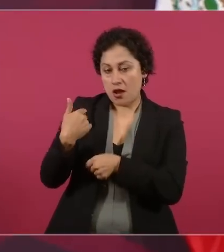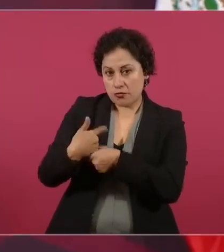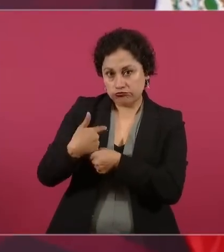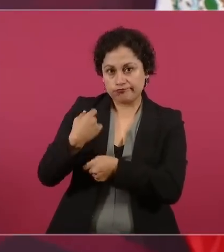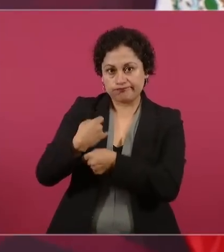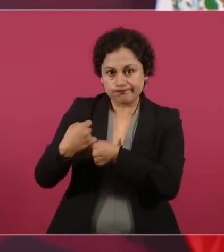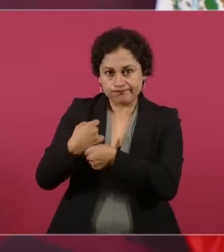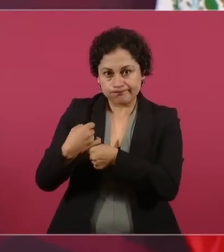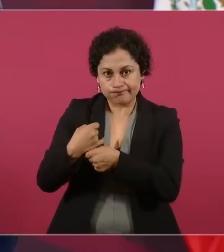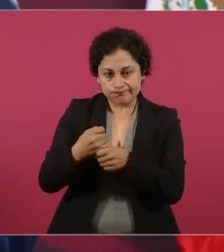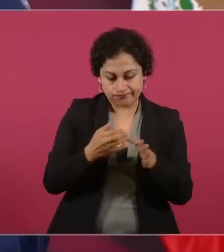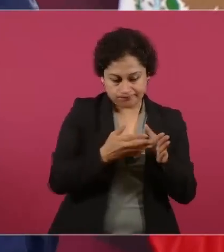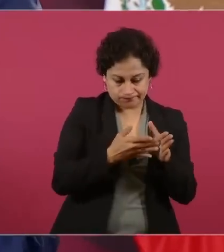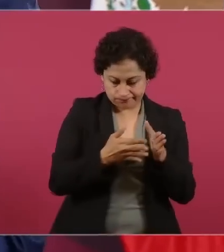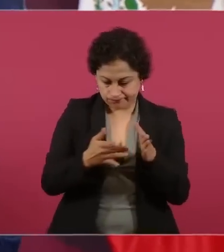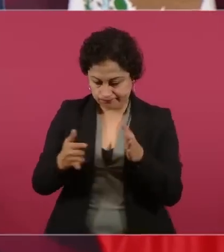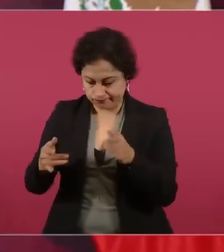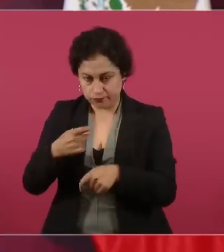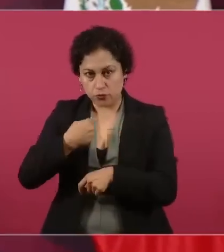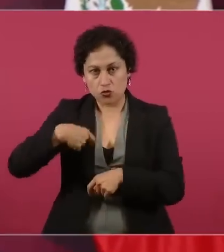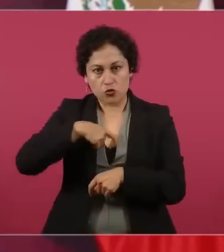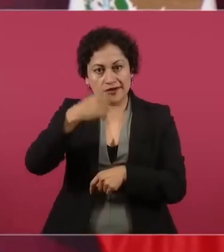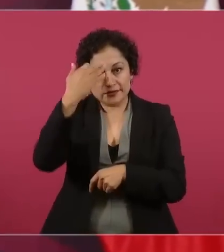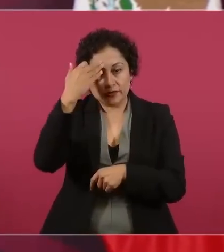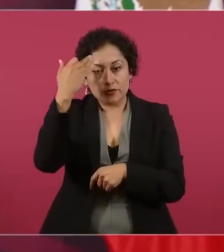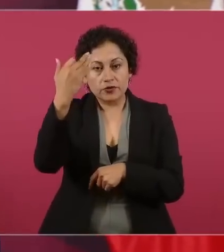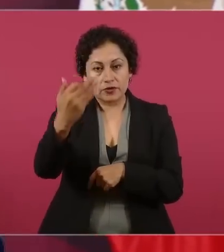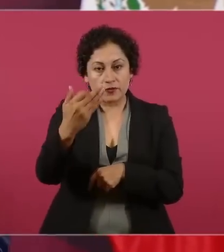ha sido un poco